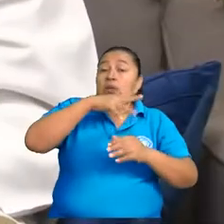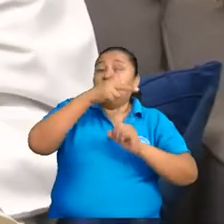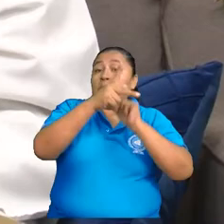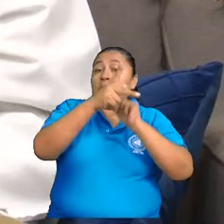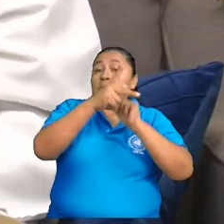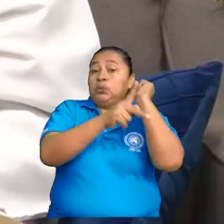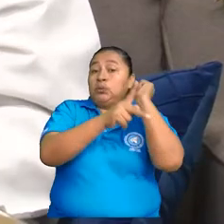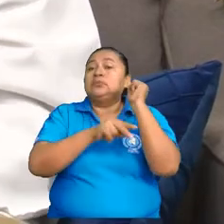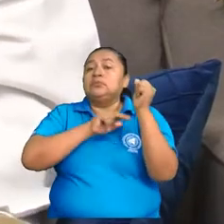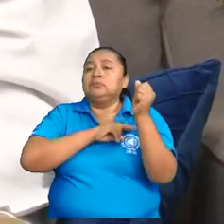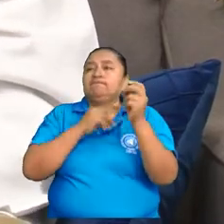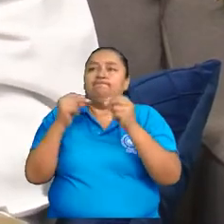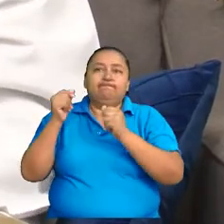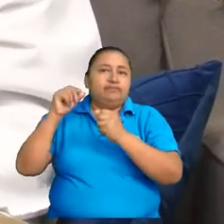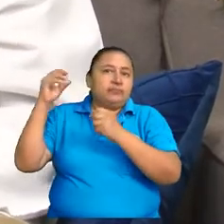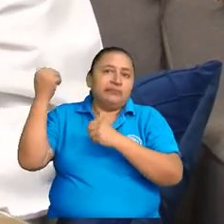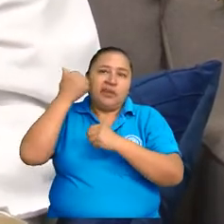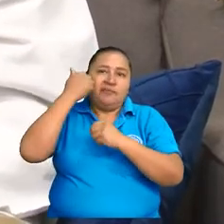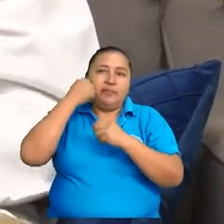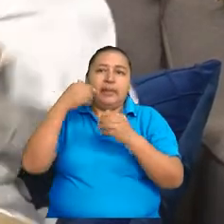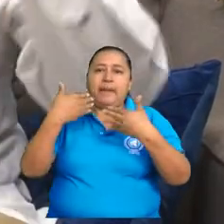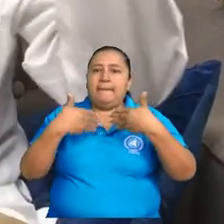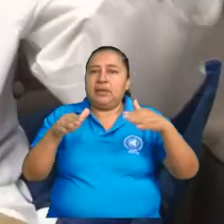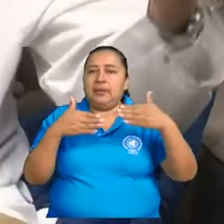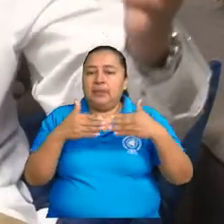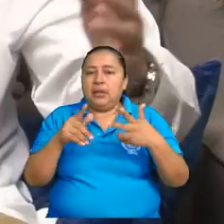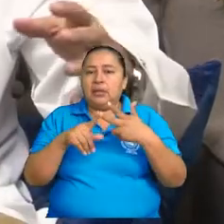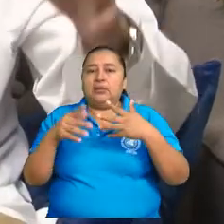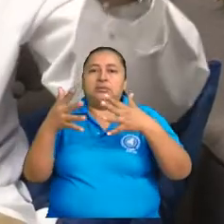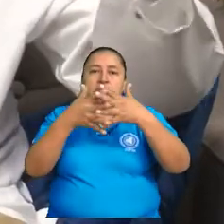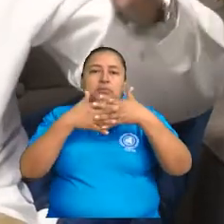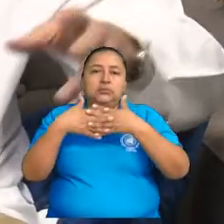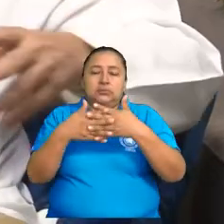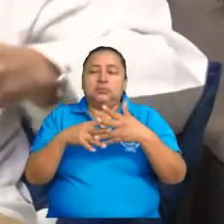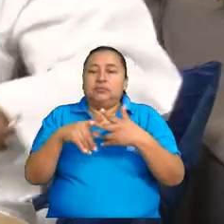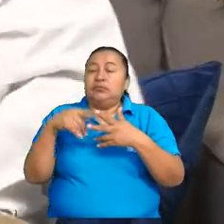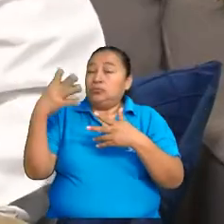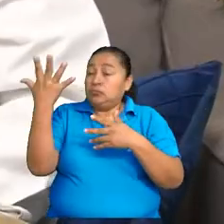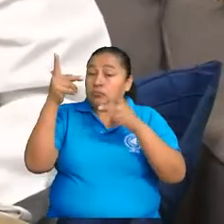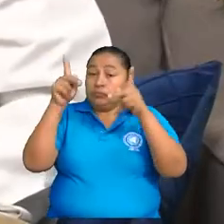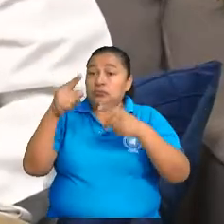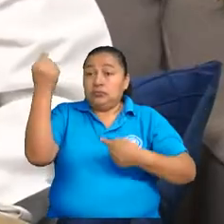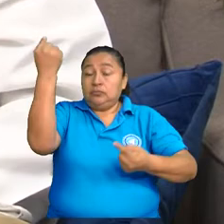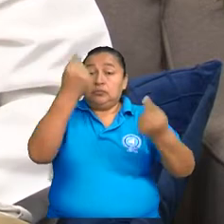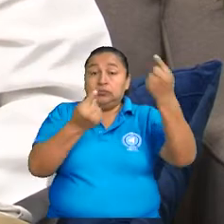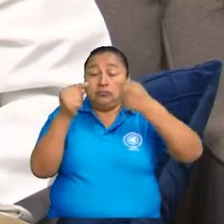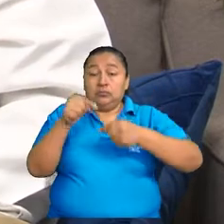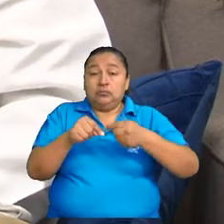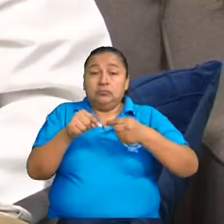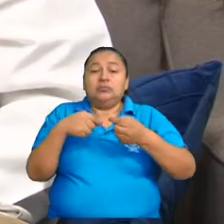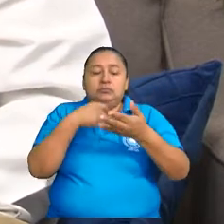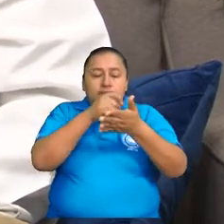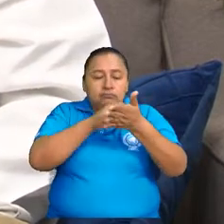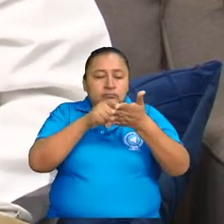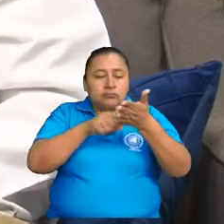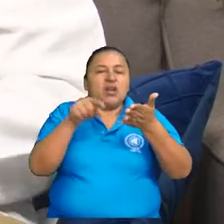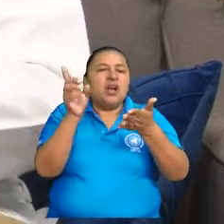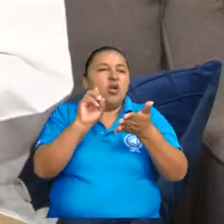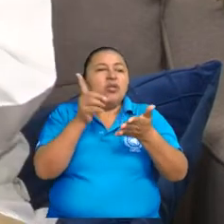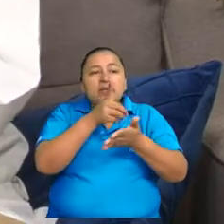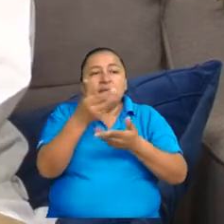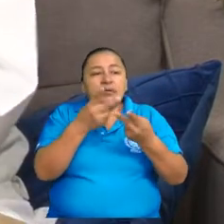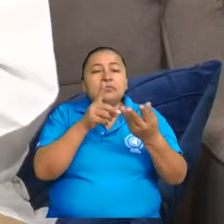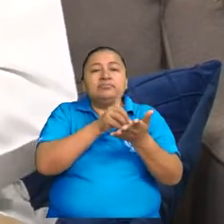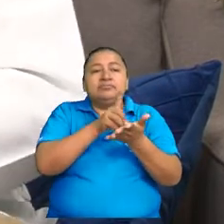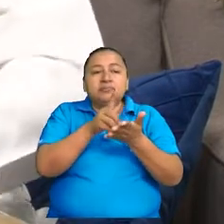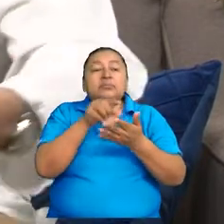hay circulación activa, de Panamá, de Estados Unidos, todas estas personas que vengan a Nicaragua, se